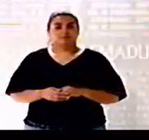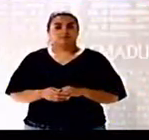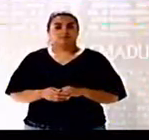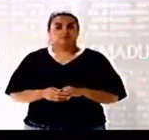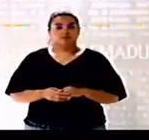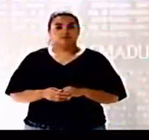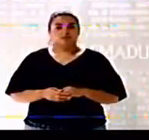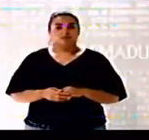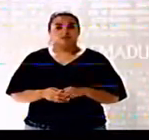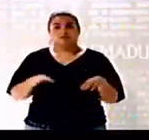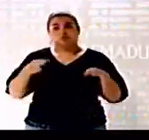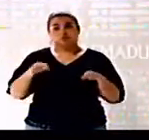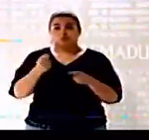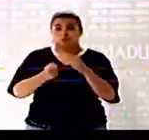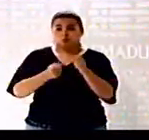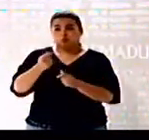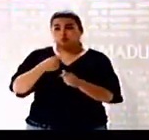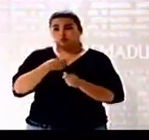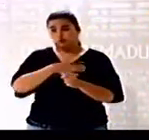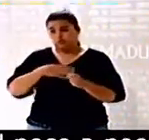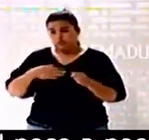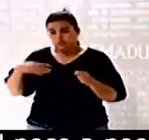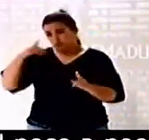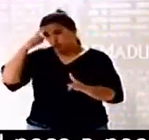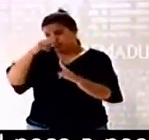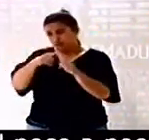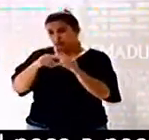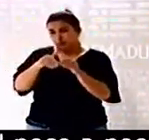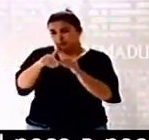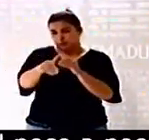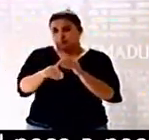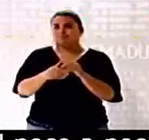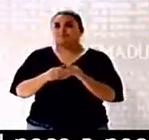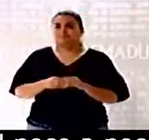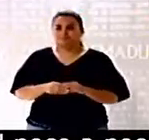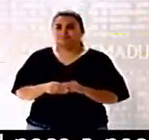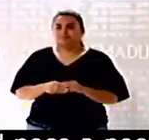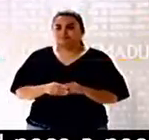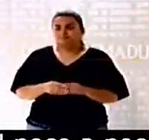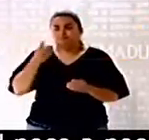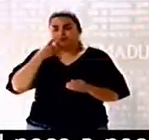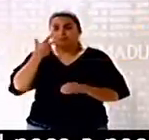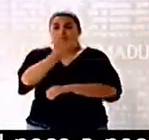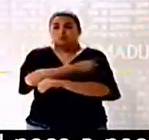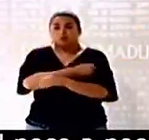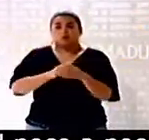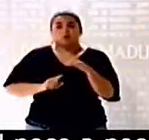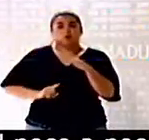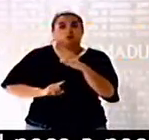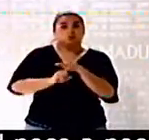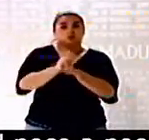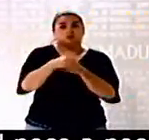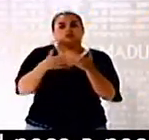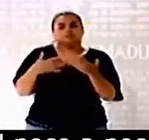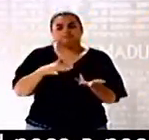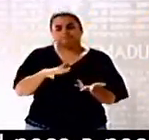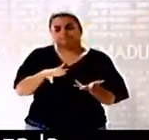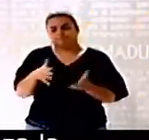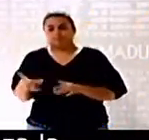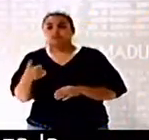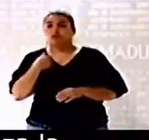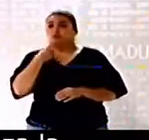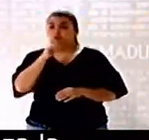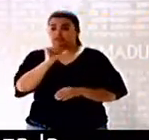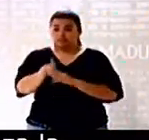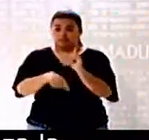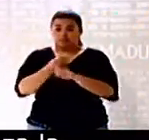esa normalidad poco a poco con la que queremos ir avanzando a medida que avanza la vacunación. En ese sentido, les digo que a partir de la